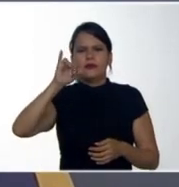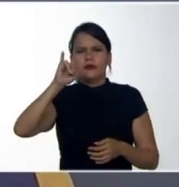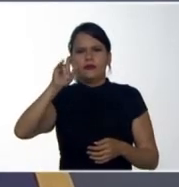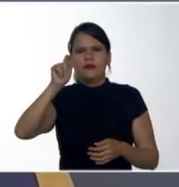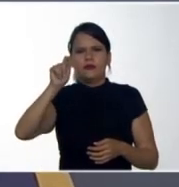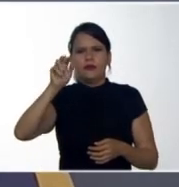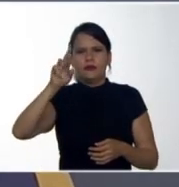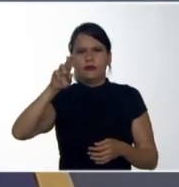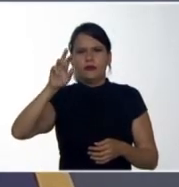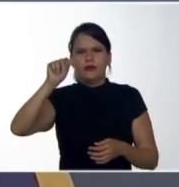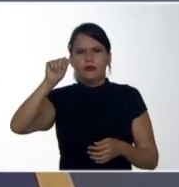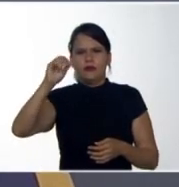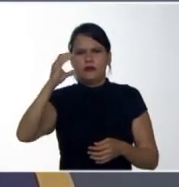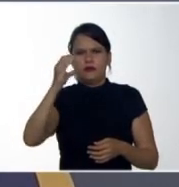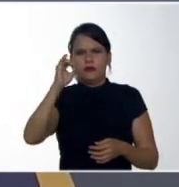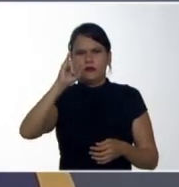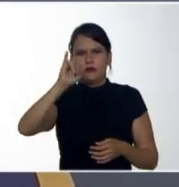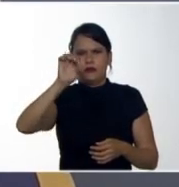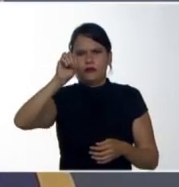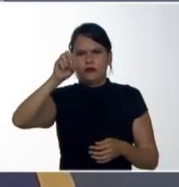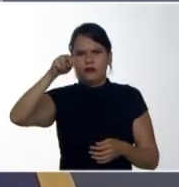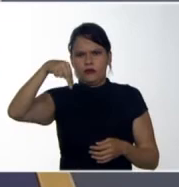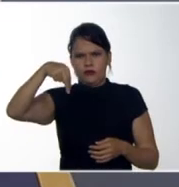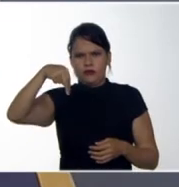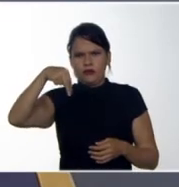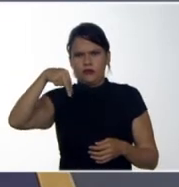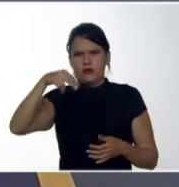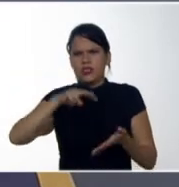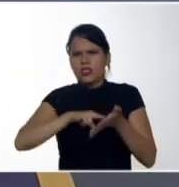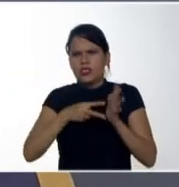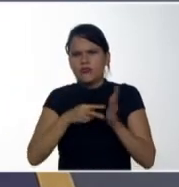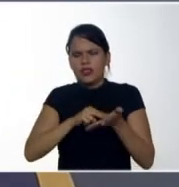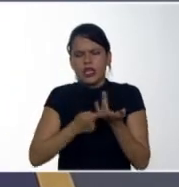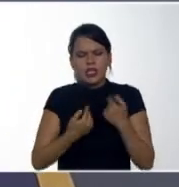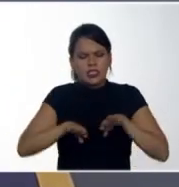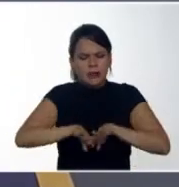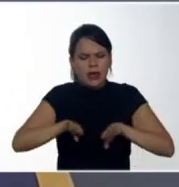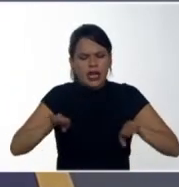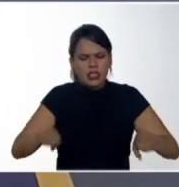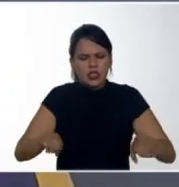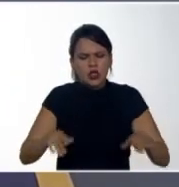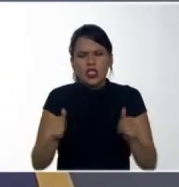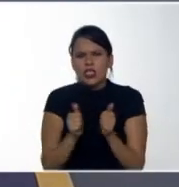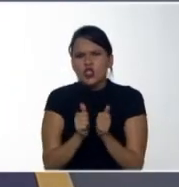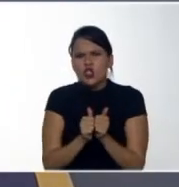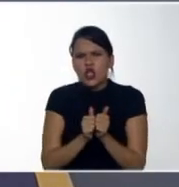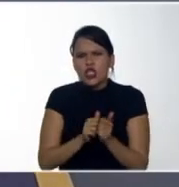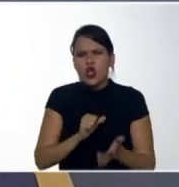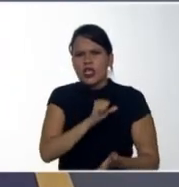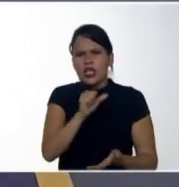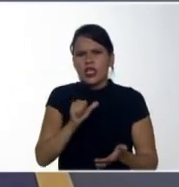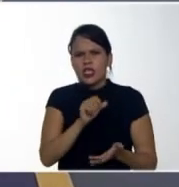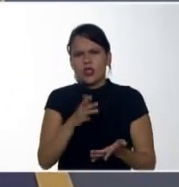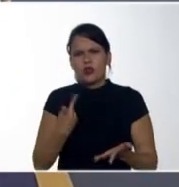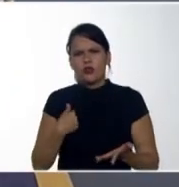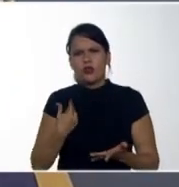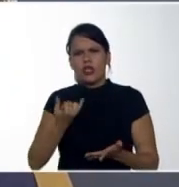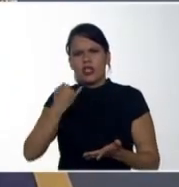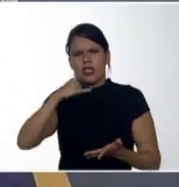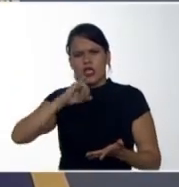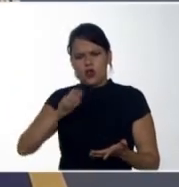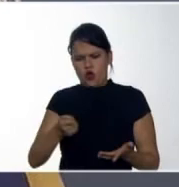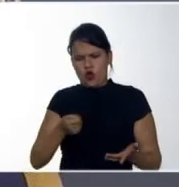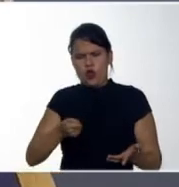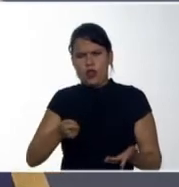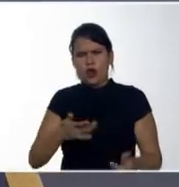sólido del líquido. Excelente. Bien, acá tenemos un colador y